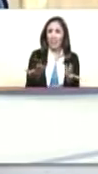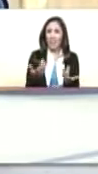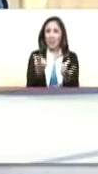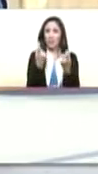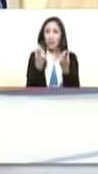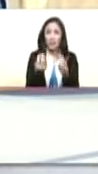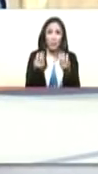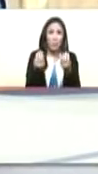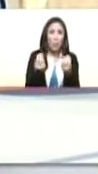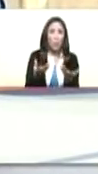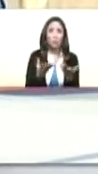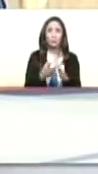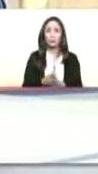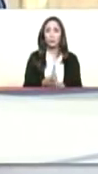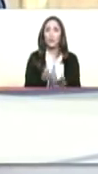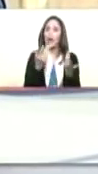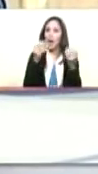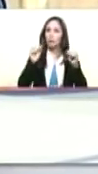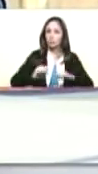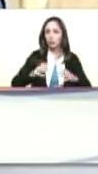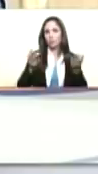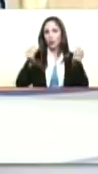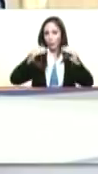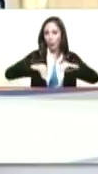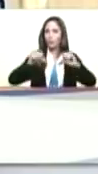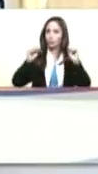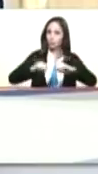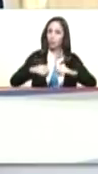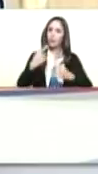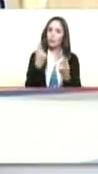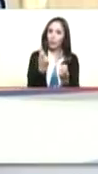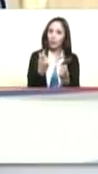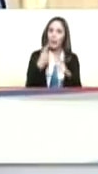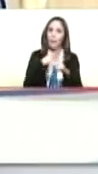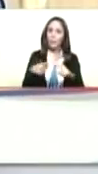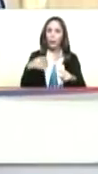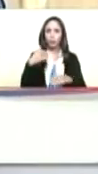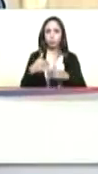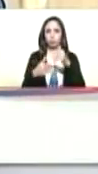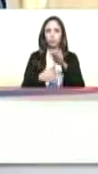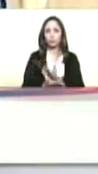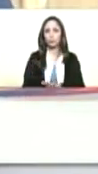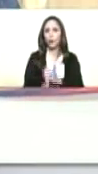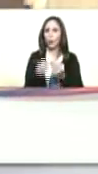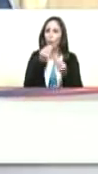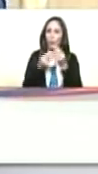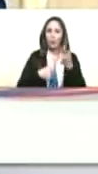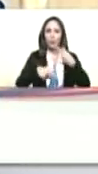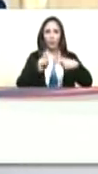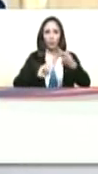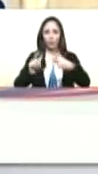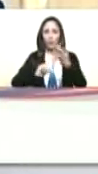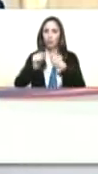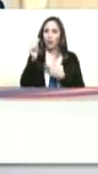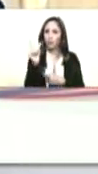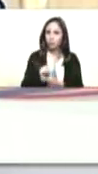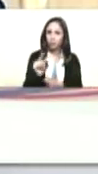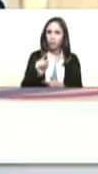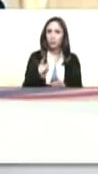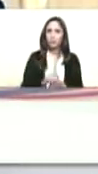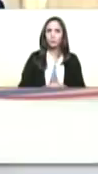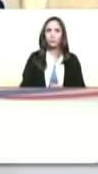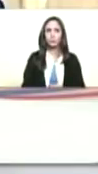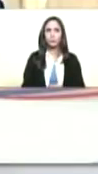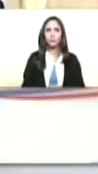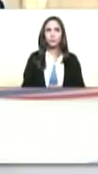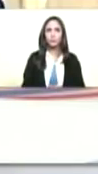es que falta por hacer el camino de los CLA, el camino del abastecimiento permanente, seguro, integral del hogar, de la comunidad, y